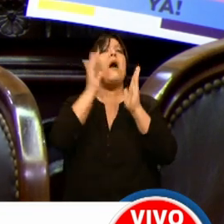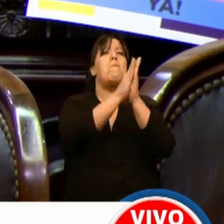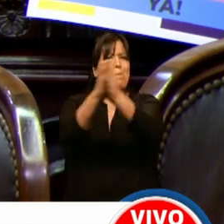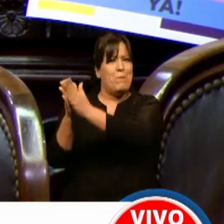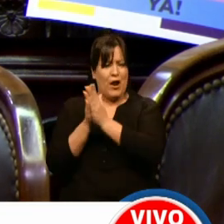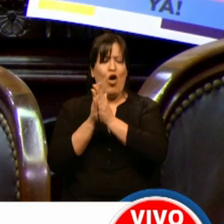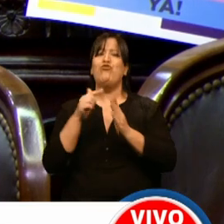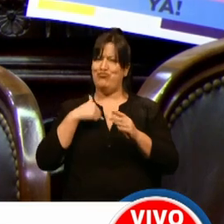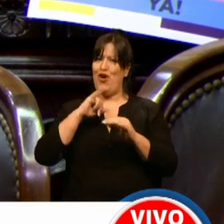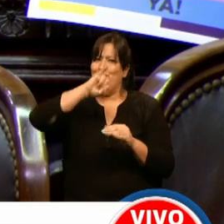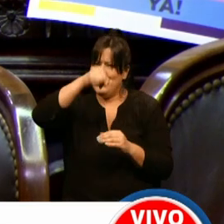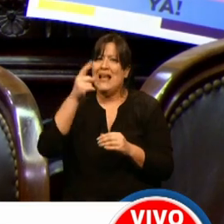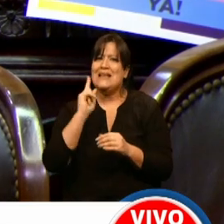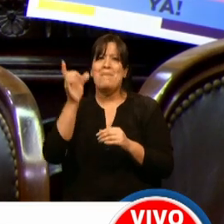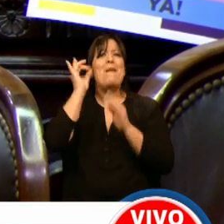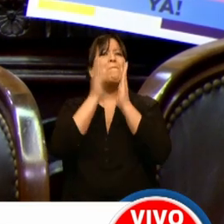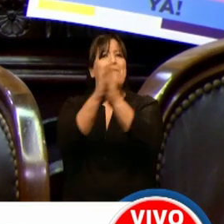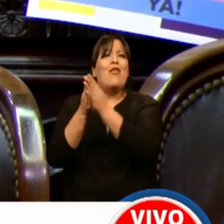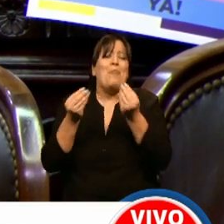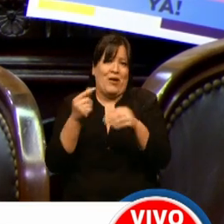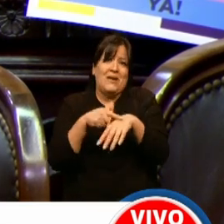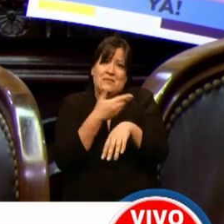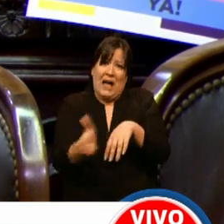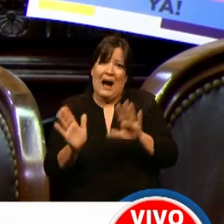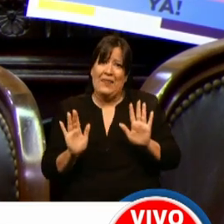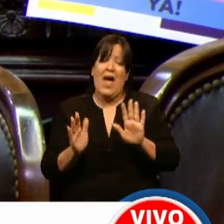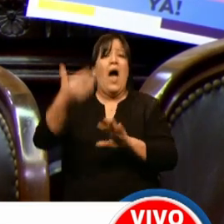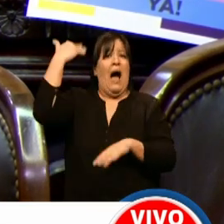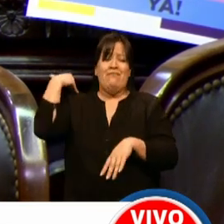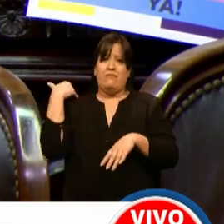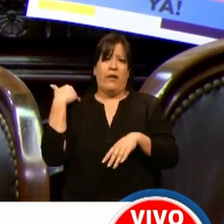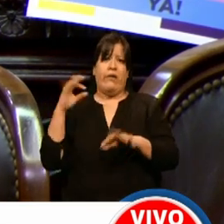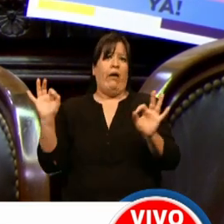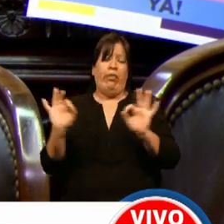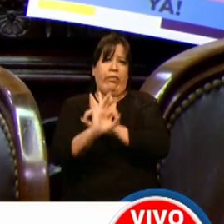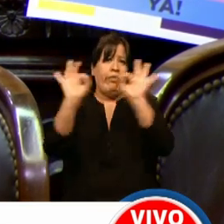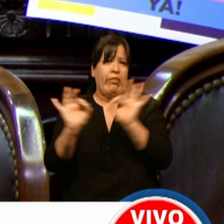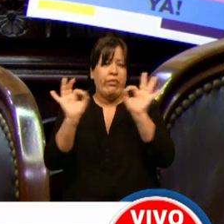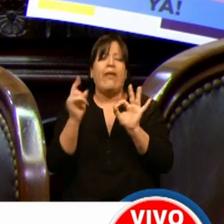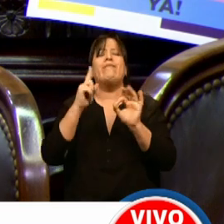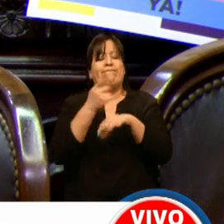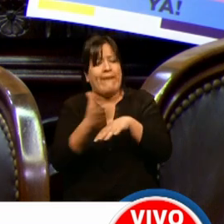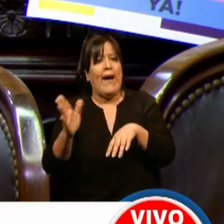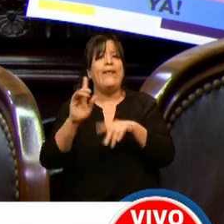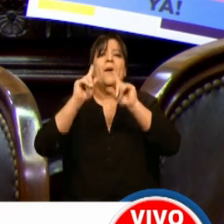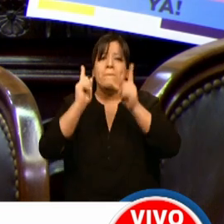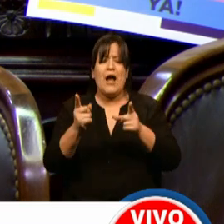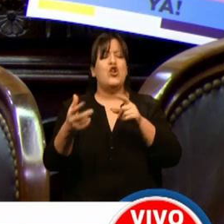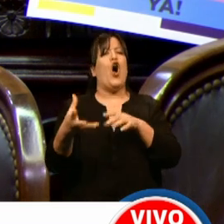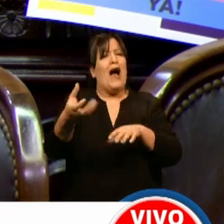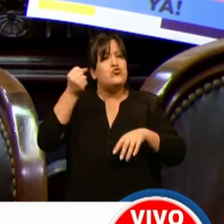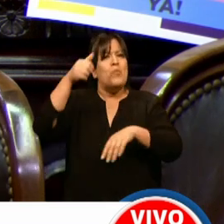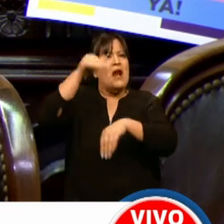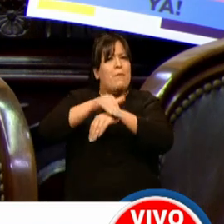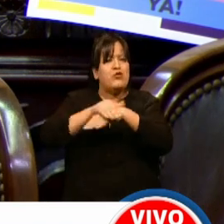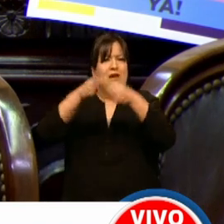que me sumo por haber llegado tarde por no haberlo hecho tiempo pero también asumimos la responsabilidad de hacerlo y de seguir hacia